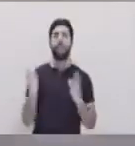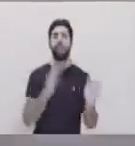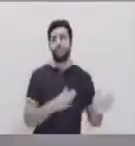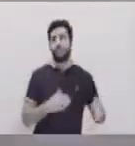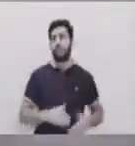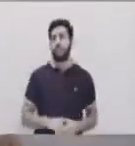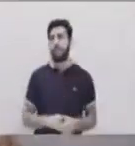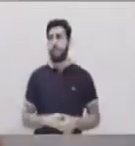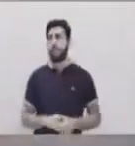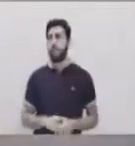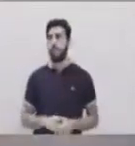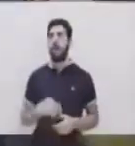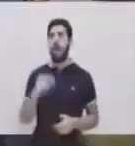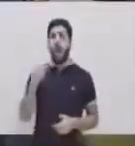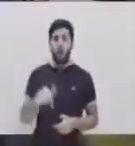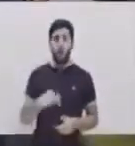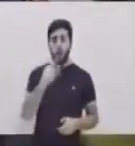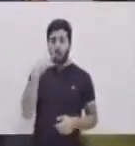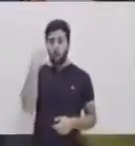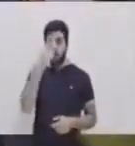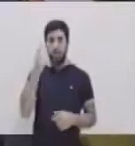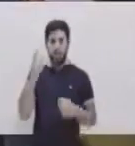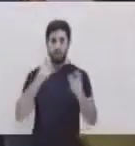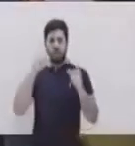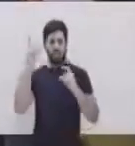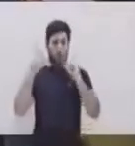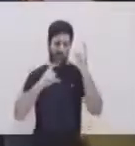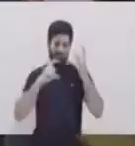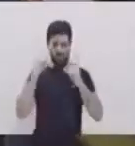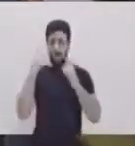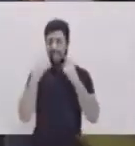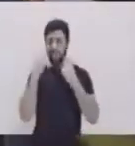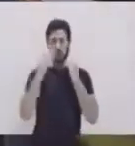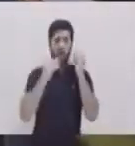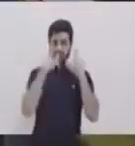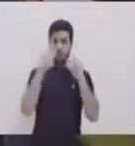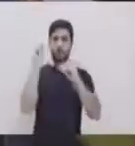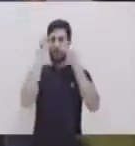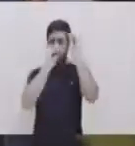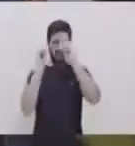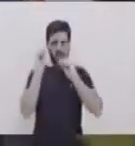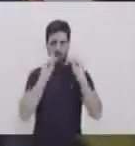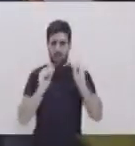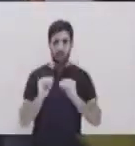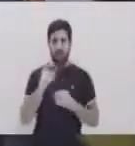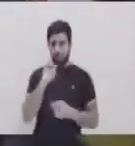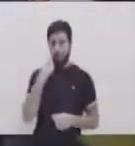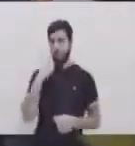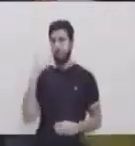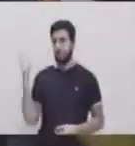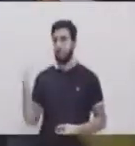a parpadear rápidamente de esta manera. Movemos los ojos, las cejas, la boca. Muy bien.